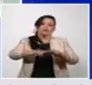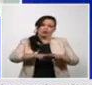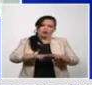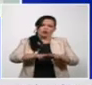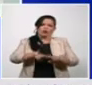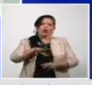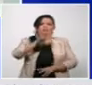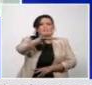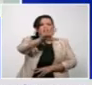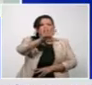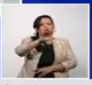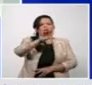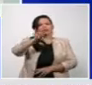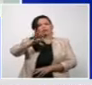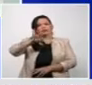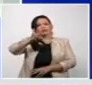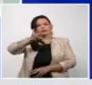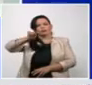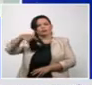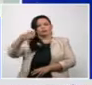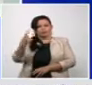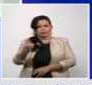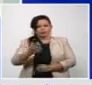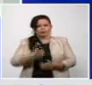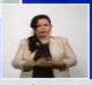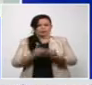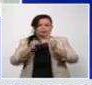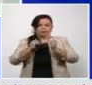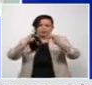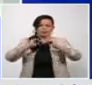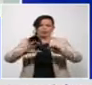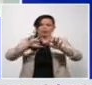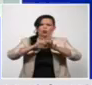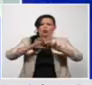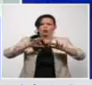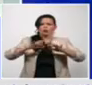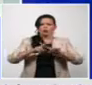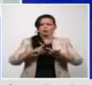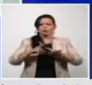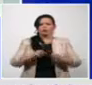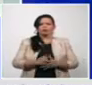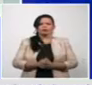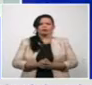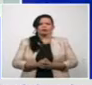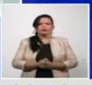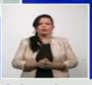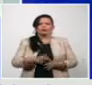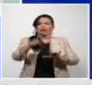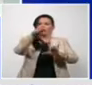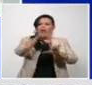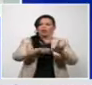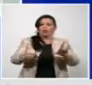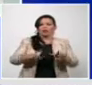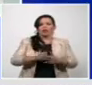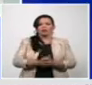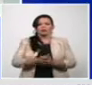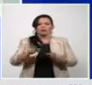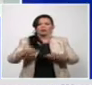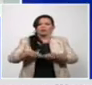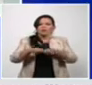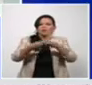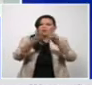539,1. Después le sigue Guantánamo, después Regla, después Madruga, después La Lisa,